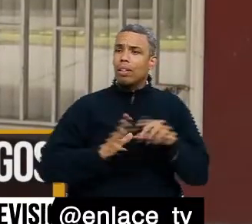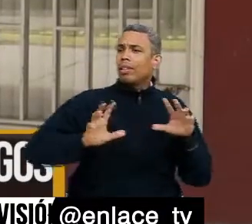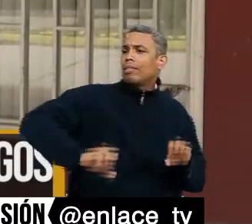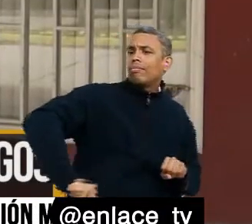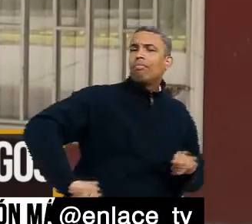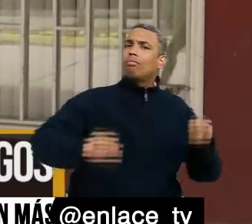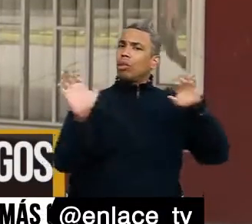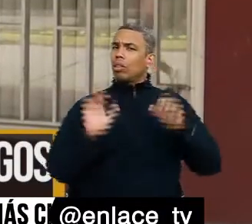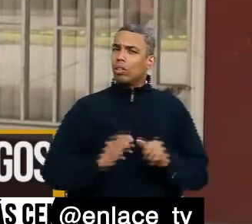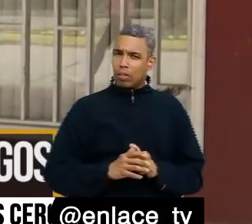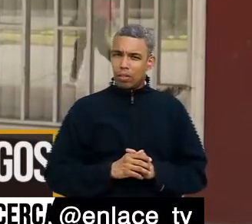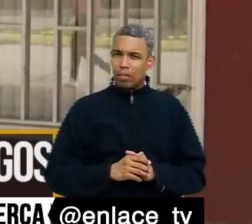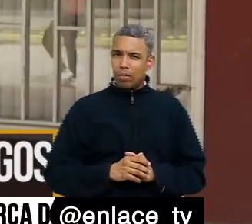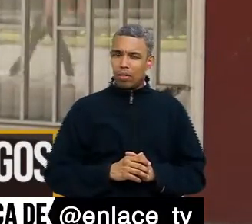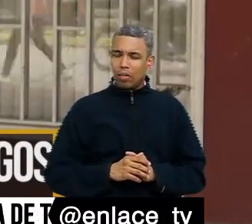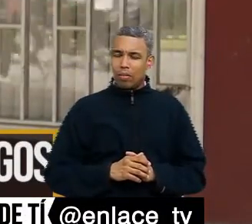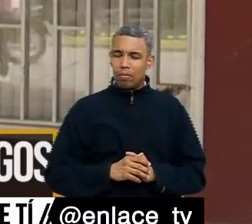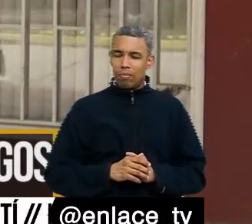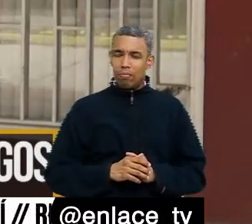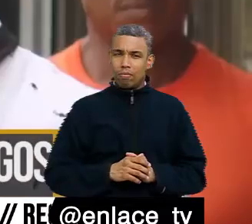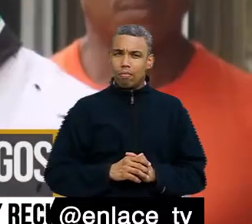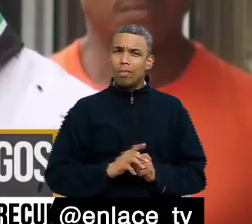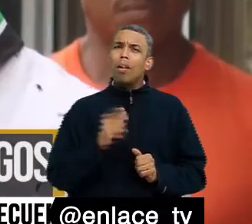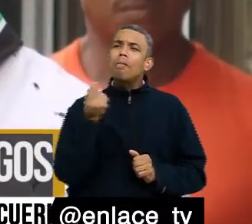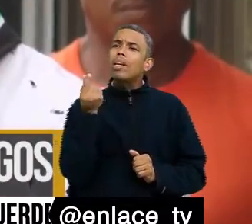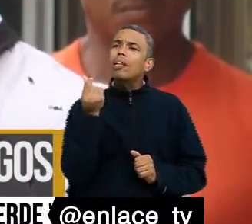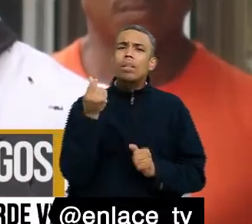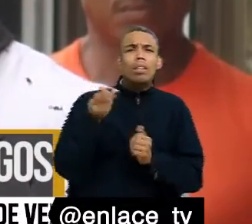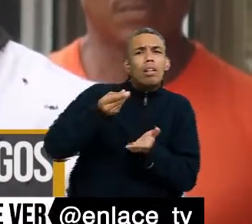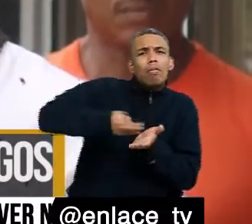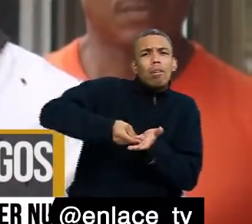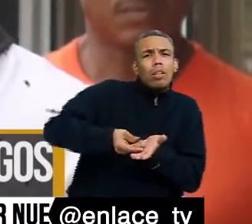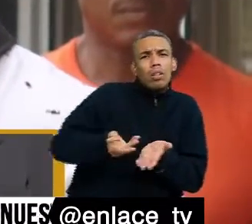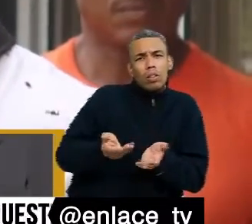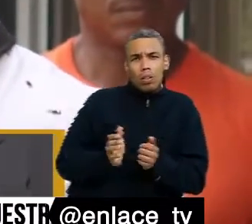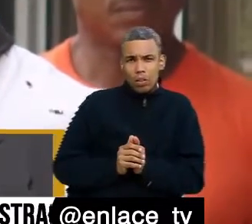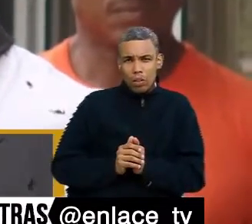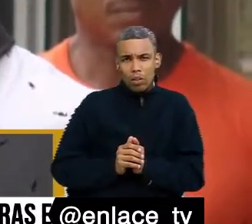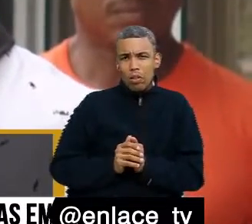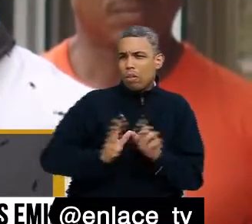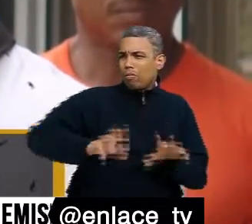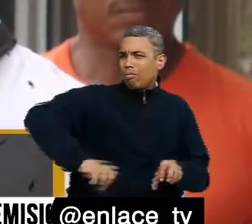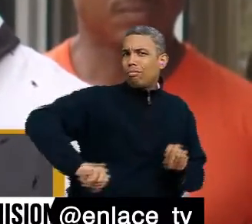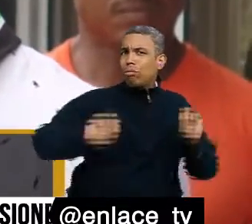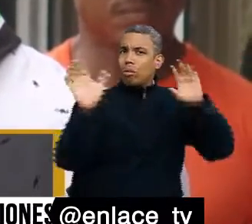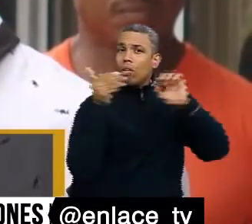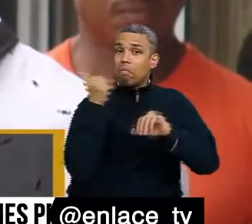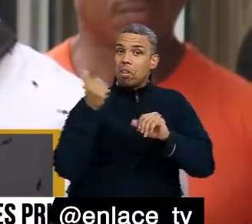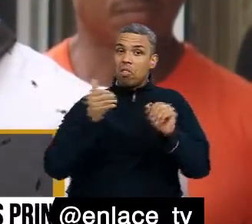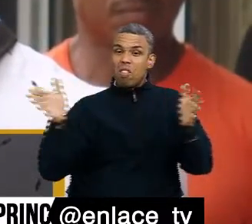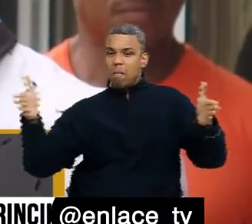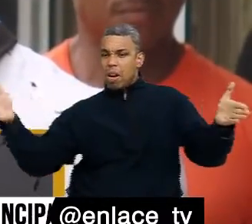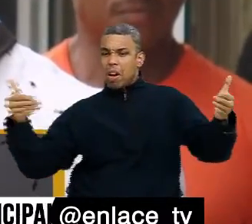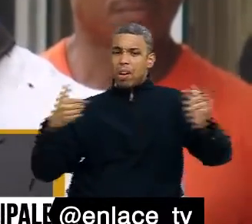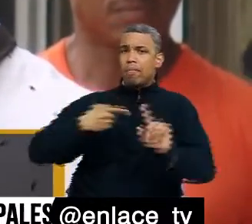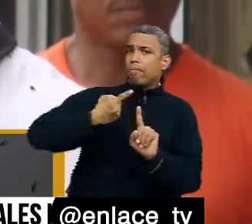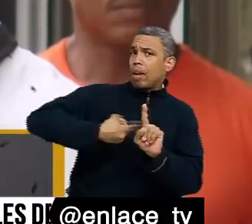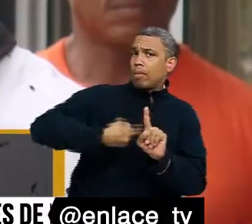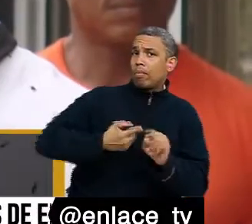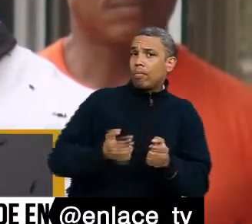oficina. Si no tienen plata con qué pagar una oficina con la que estaba funcionando, ahora se pudieron por una oficina mejor y el arriendo es más caro. Entonces,